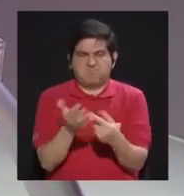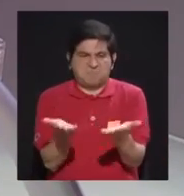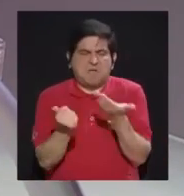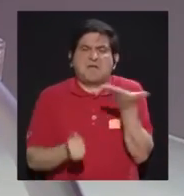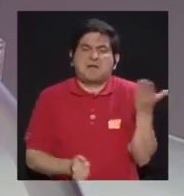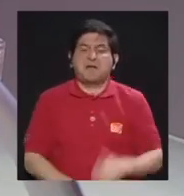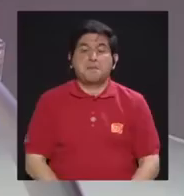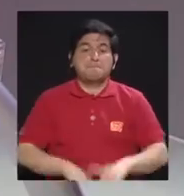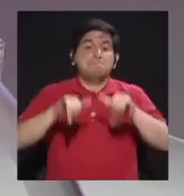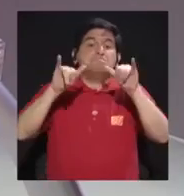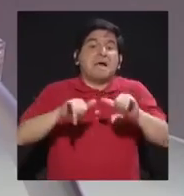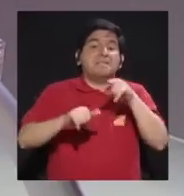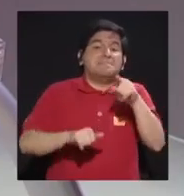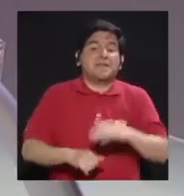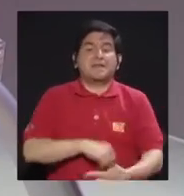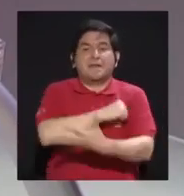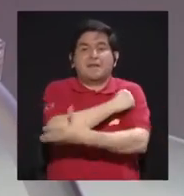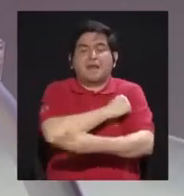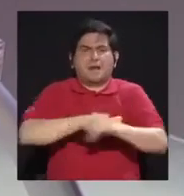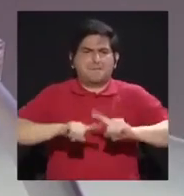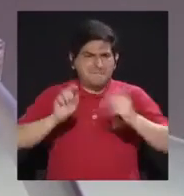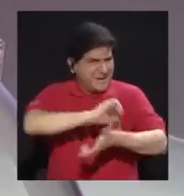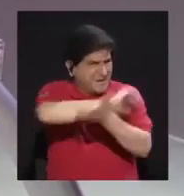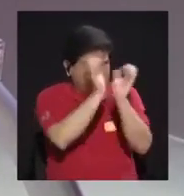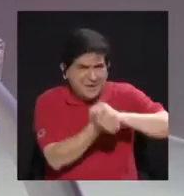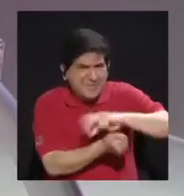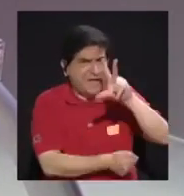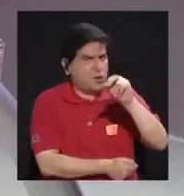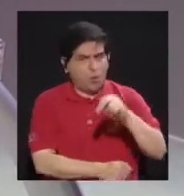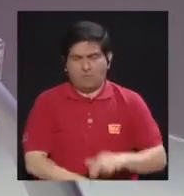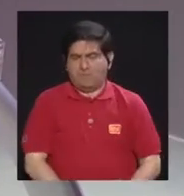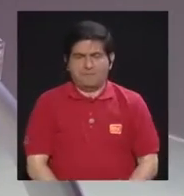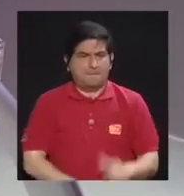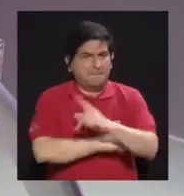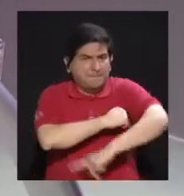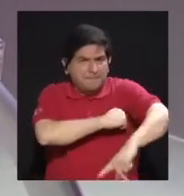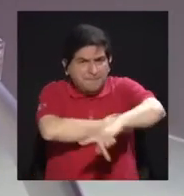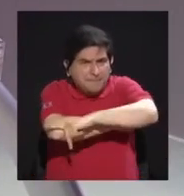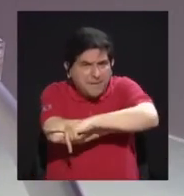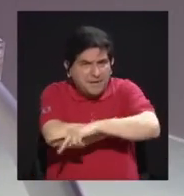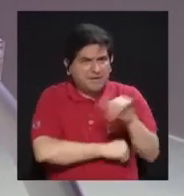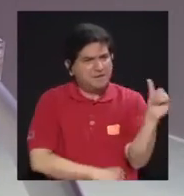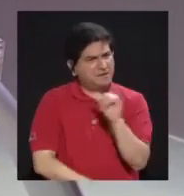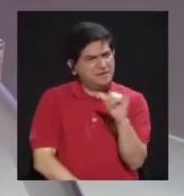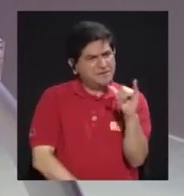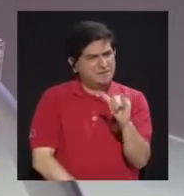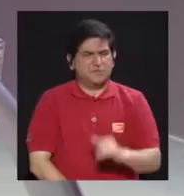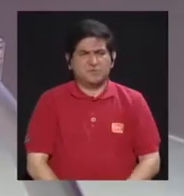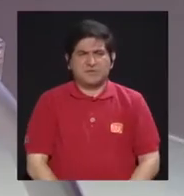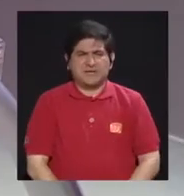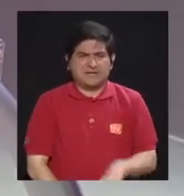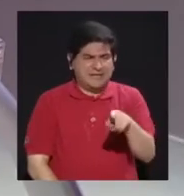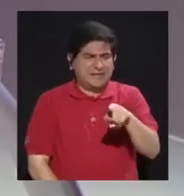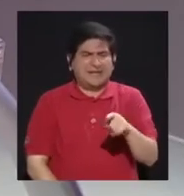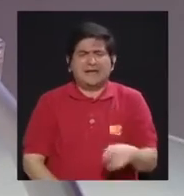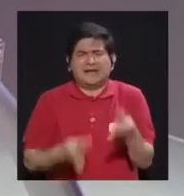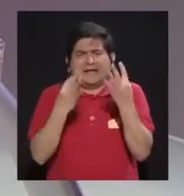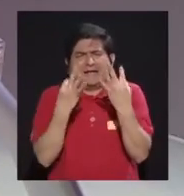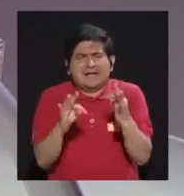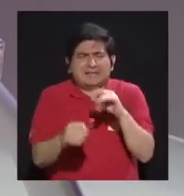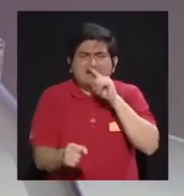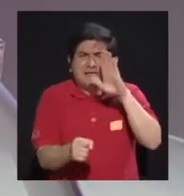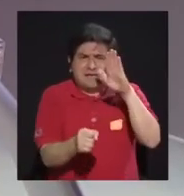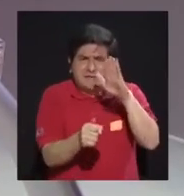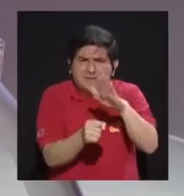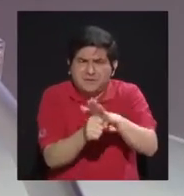es sostener la pobreza, pero no transformar. El país está sumido además en cumplir las